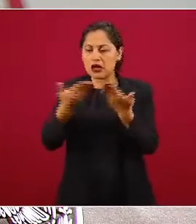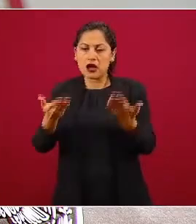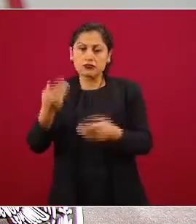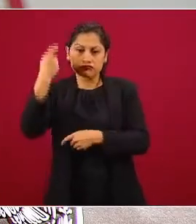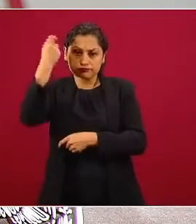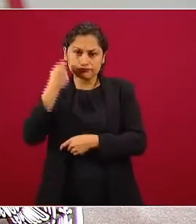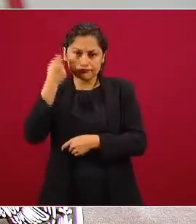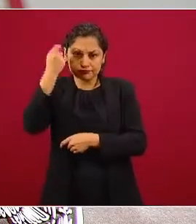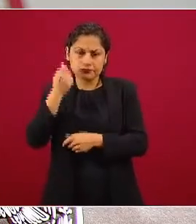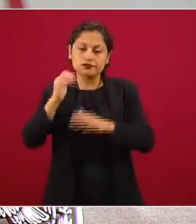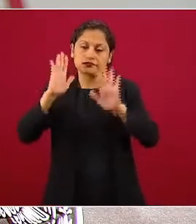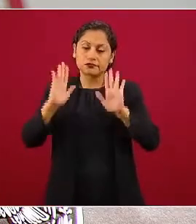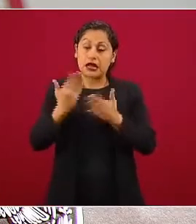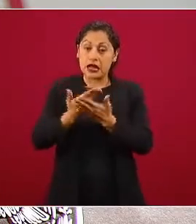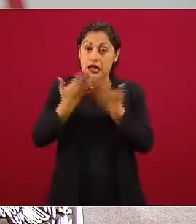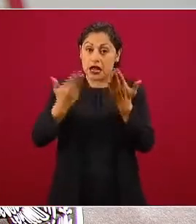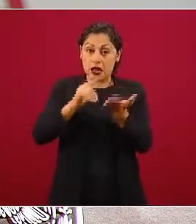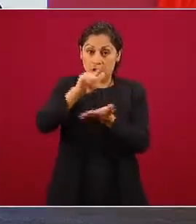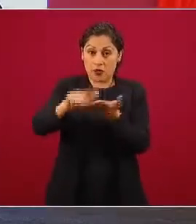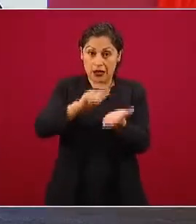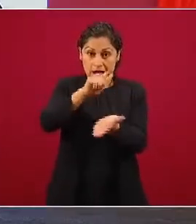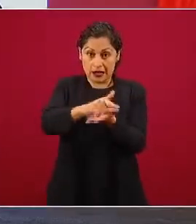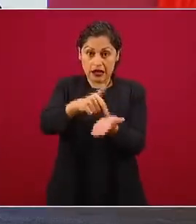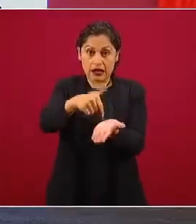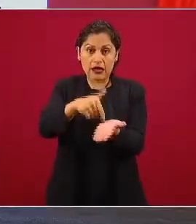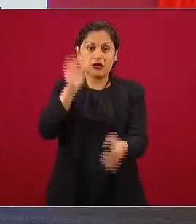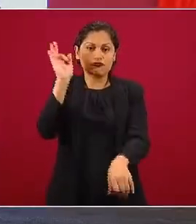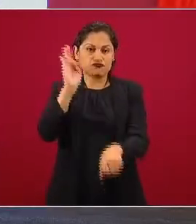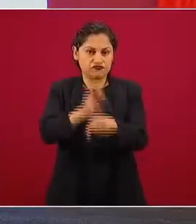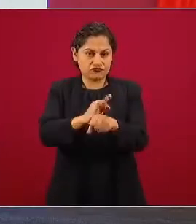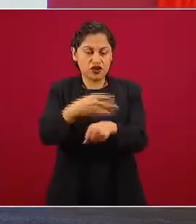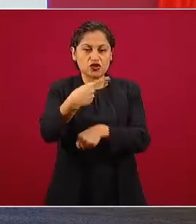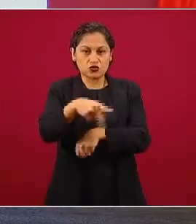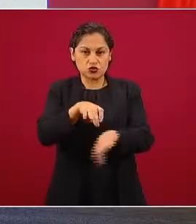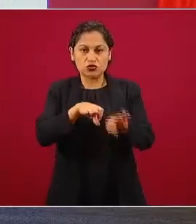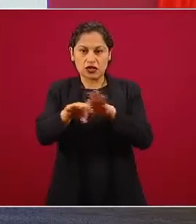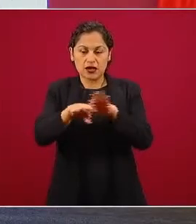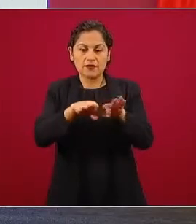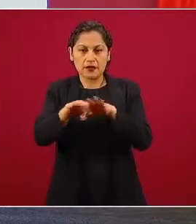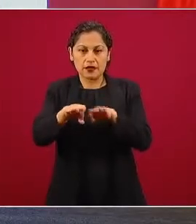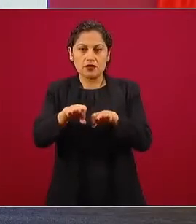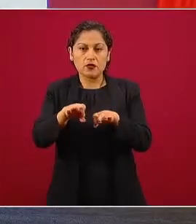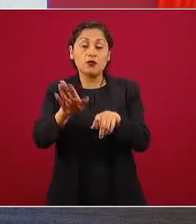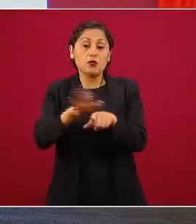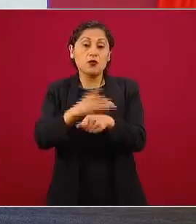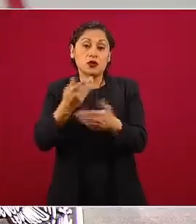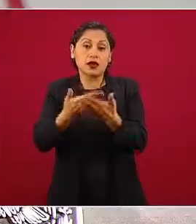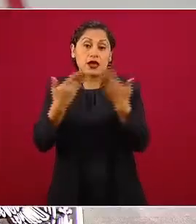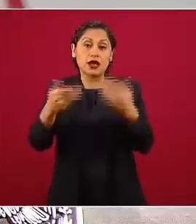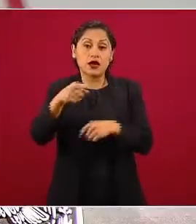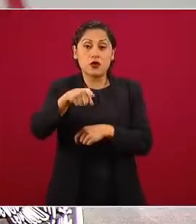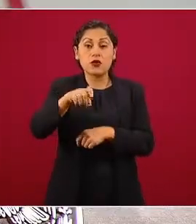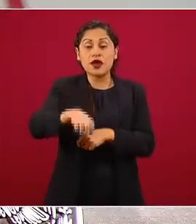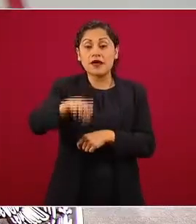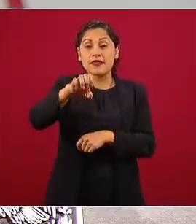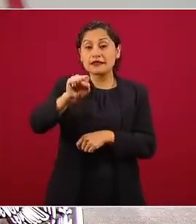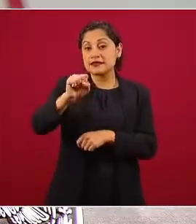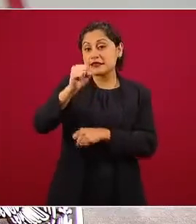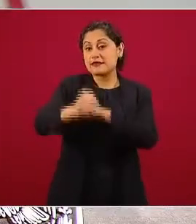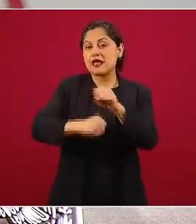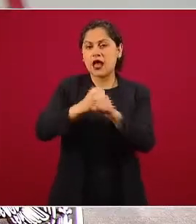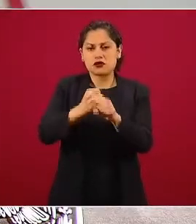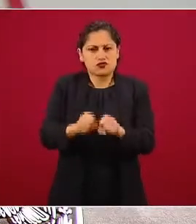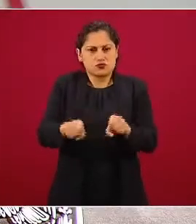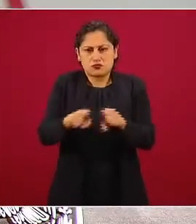se afectan los derechos de los trabajadores, por eso la edad mínima para recibir la pensión siguen siendo 60 años, pero